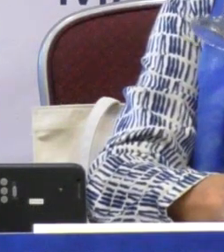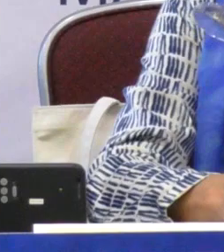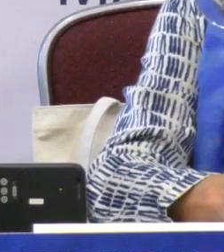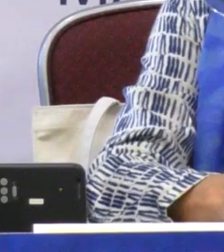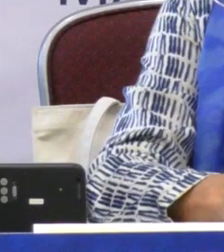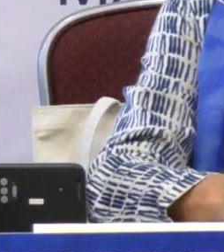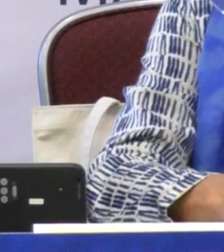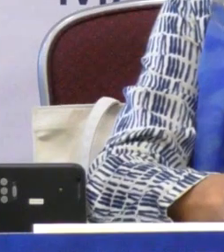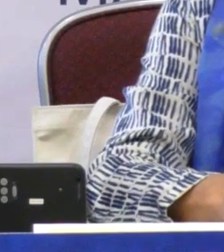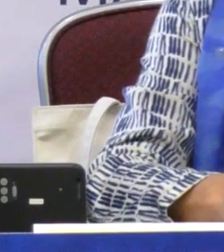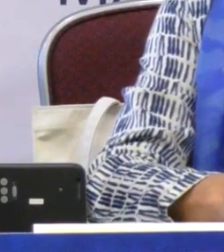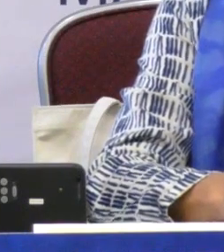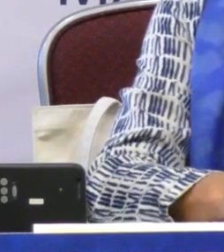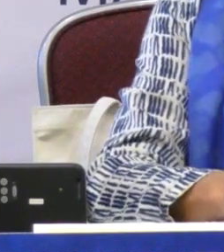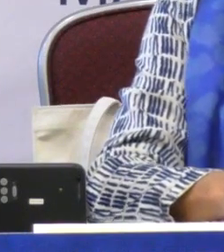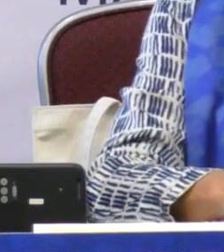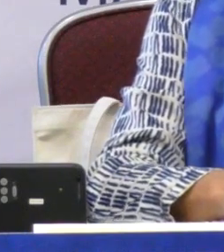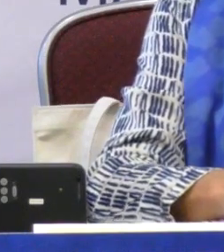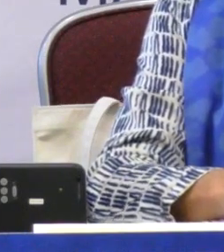presente